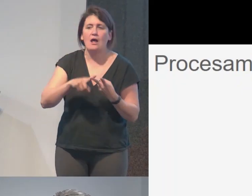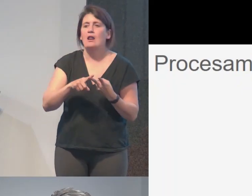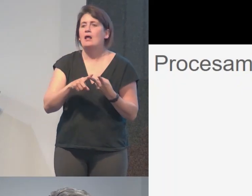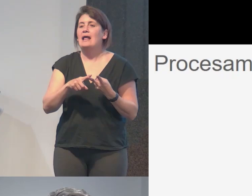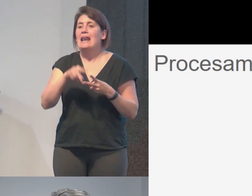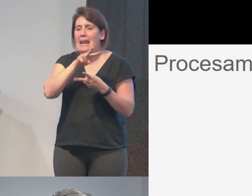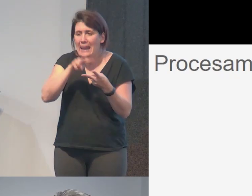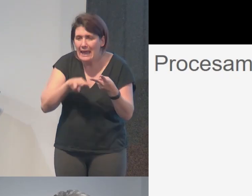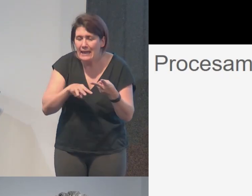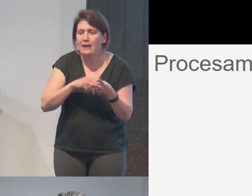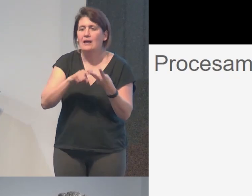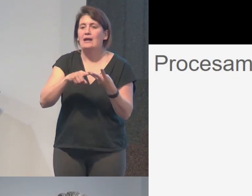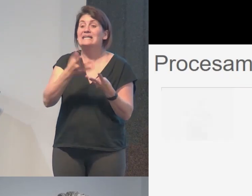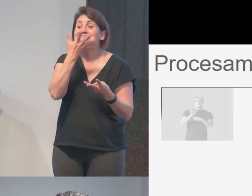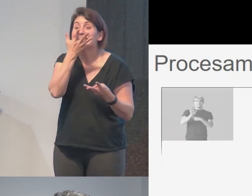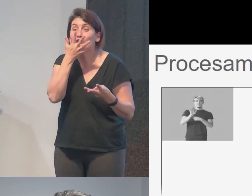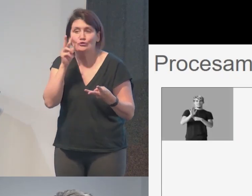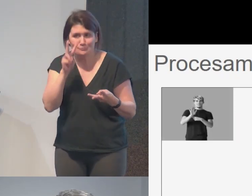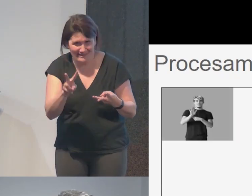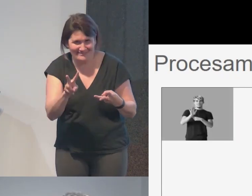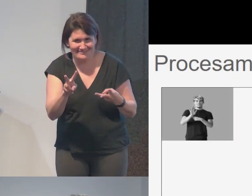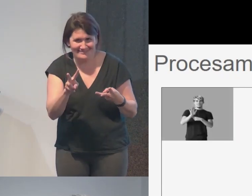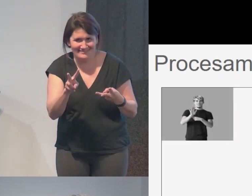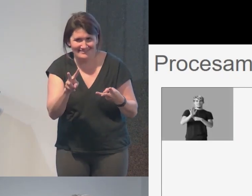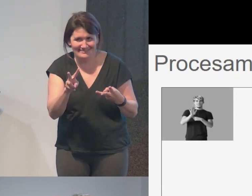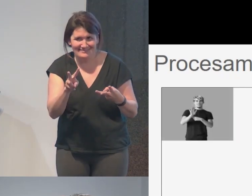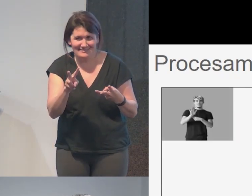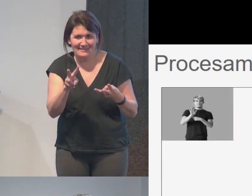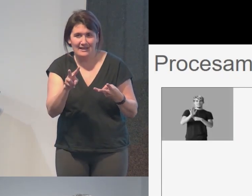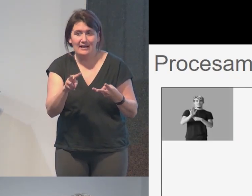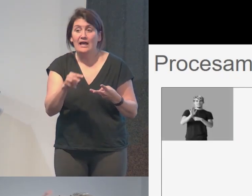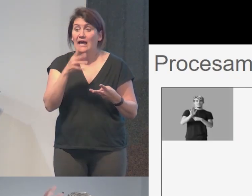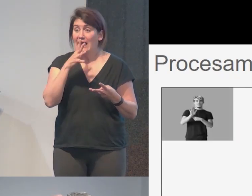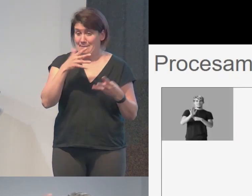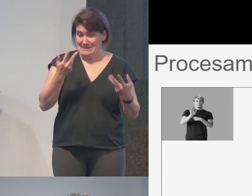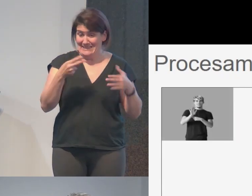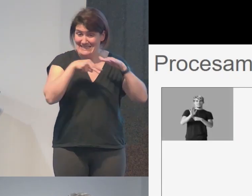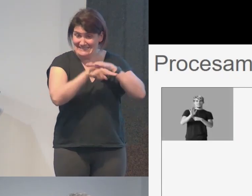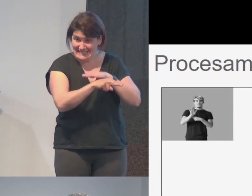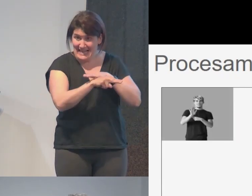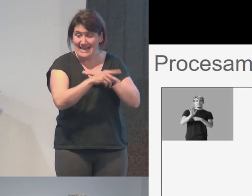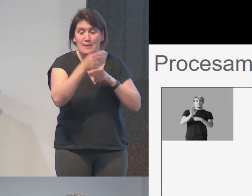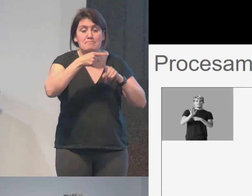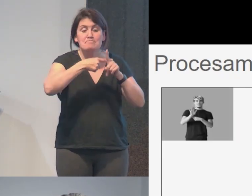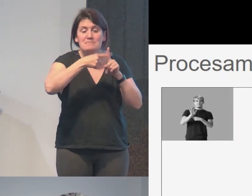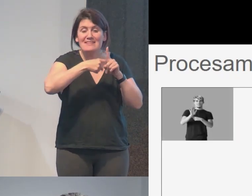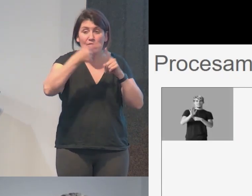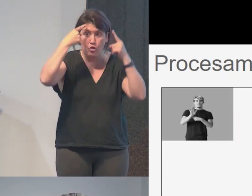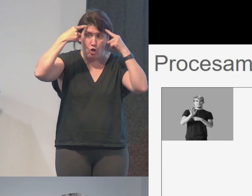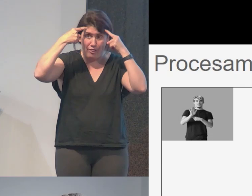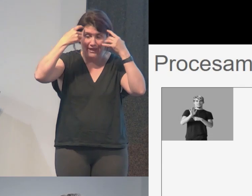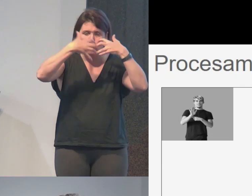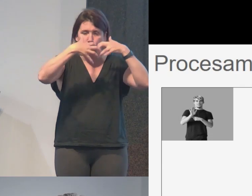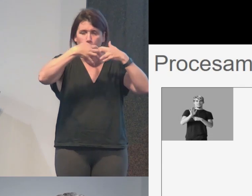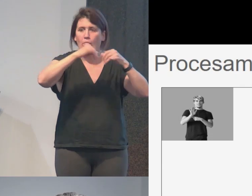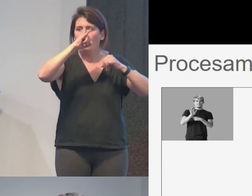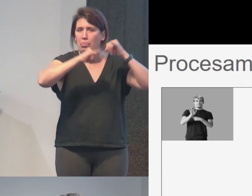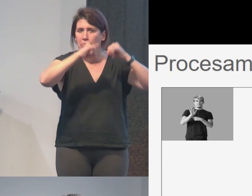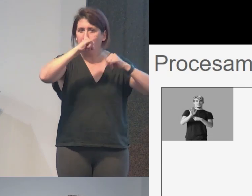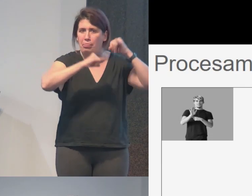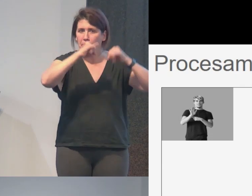leen palabras, ven signos. Y mientras tanto, el escáner está midiendo lo que está haciendo su cerebro.